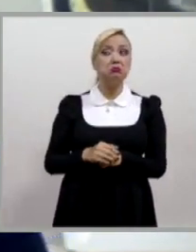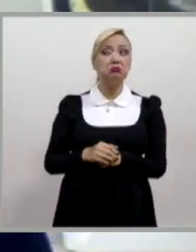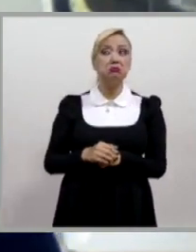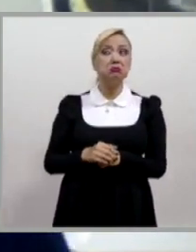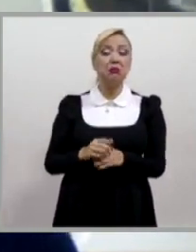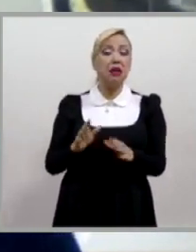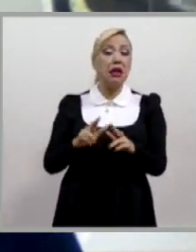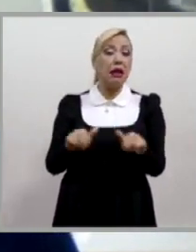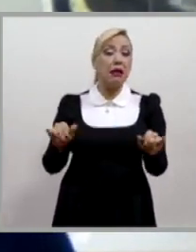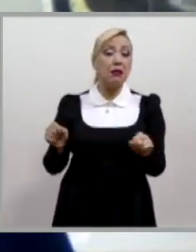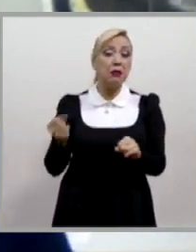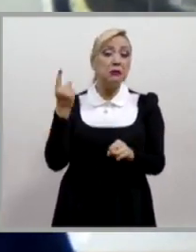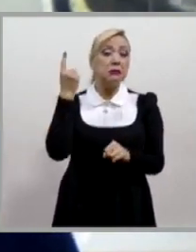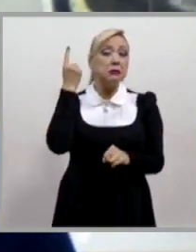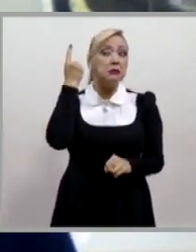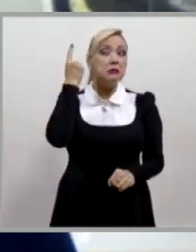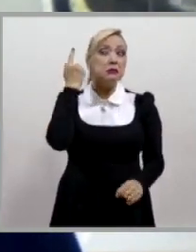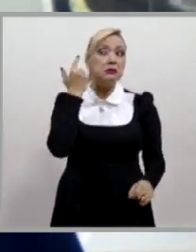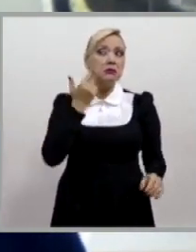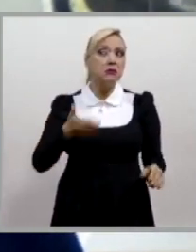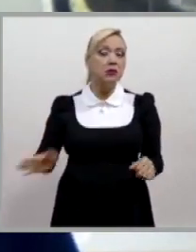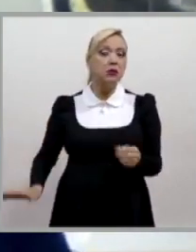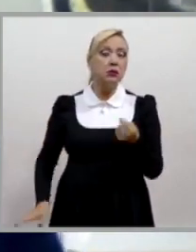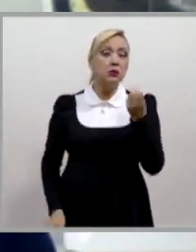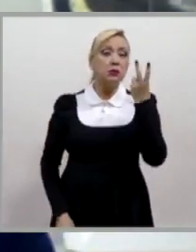jugándole un poquito al vaso medio lleno, medio vacío, bueno, eso